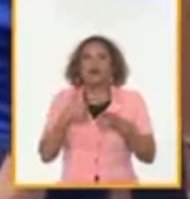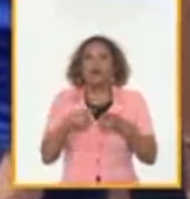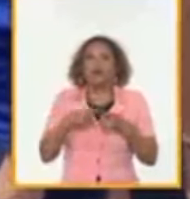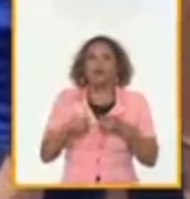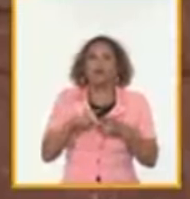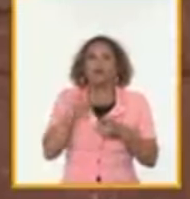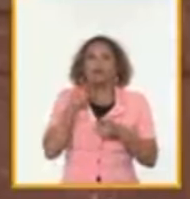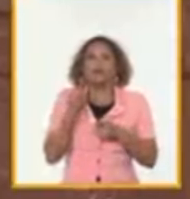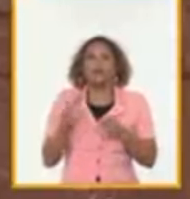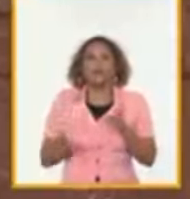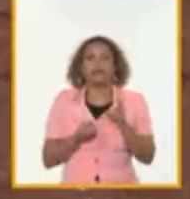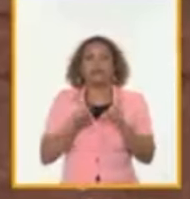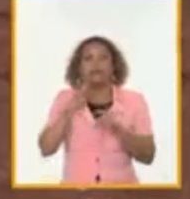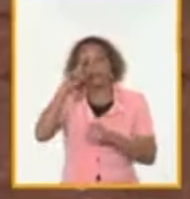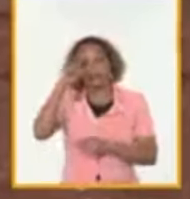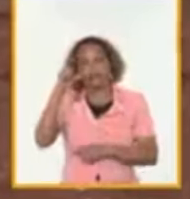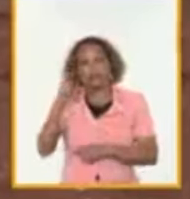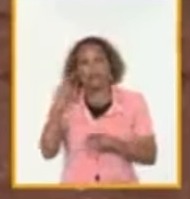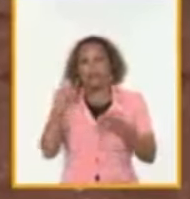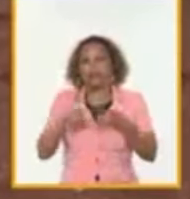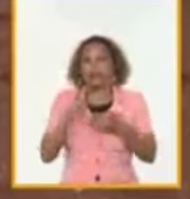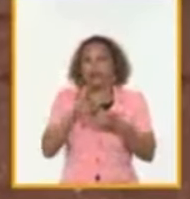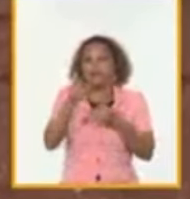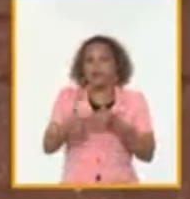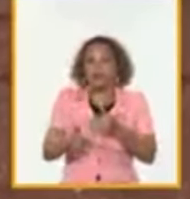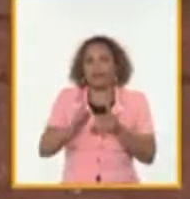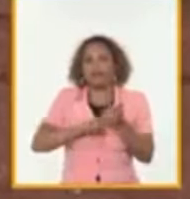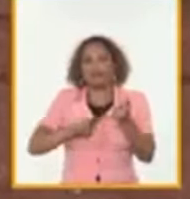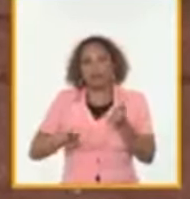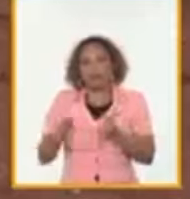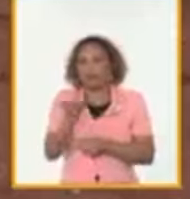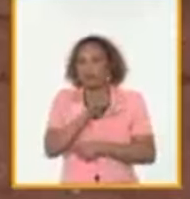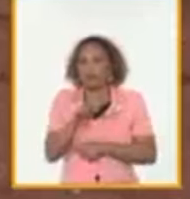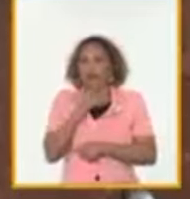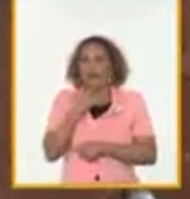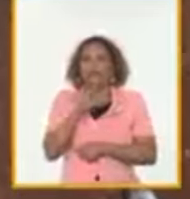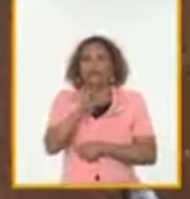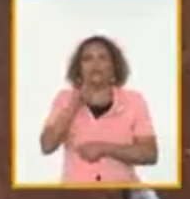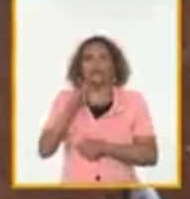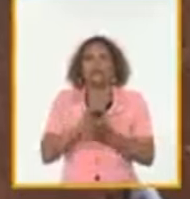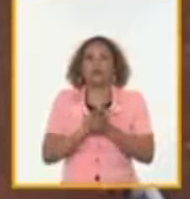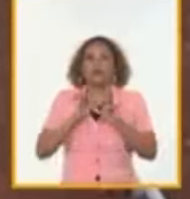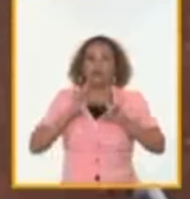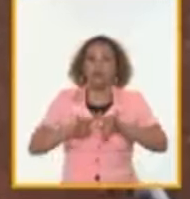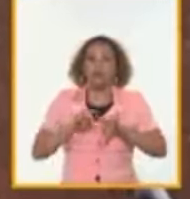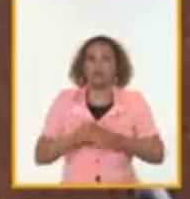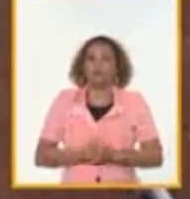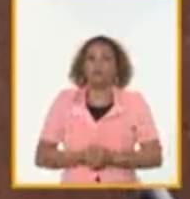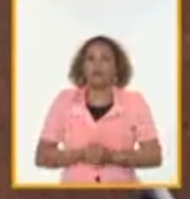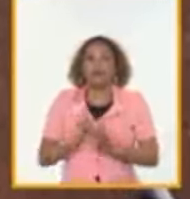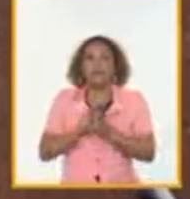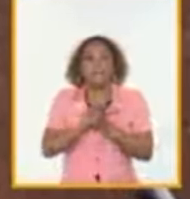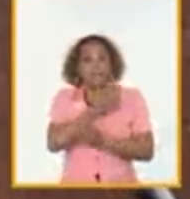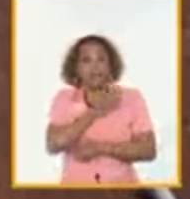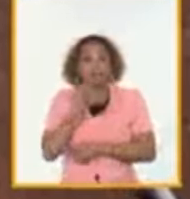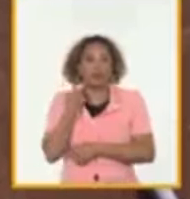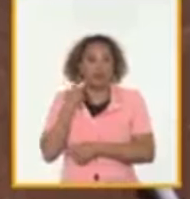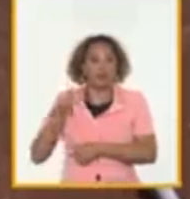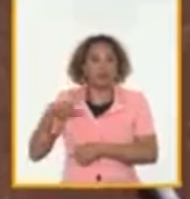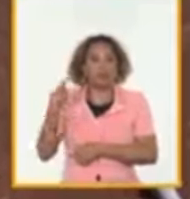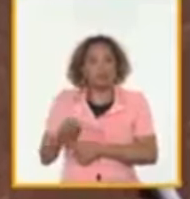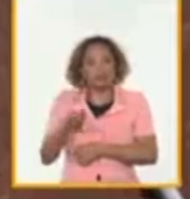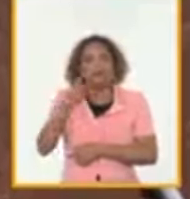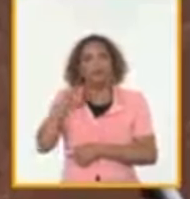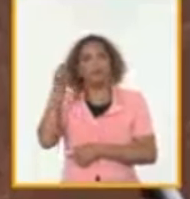Clara en las afueras de la capital provincial que aportará otros 21 mw en marzo del próximo año Cuba espera